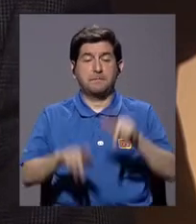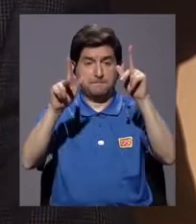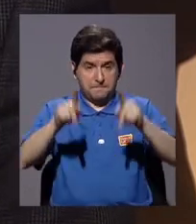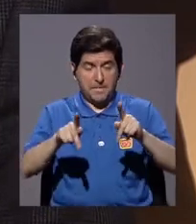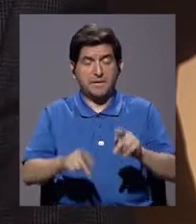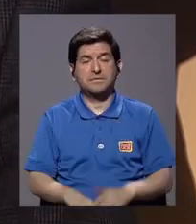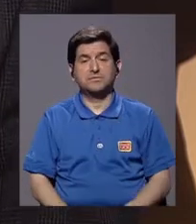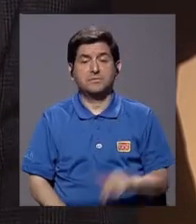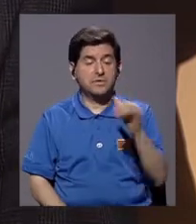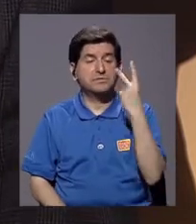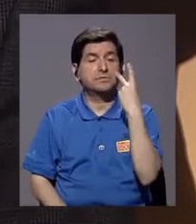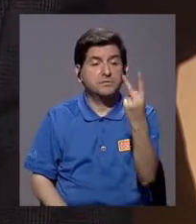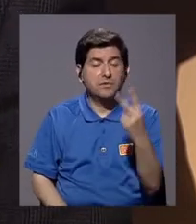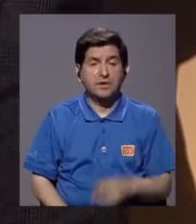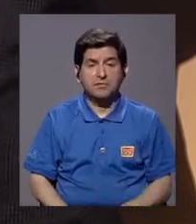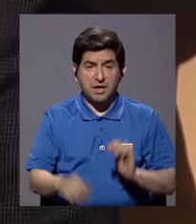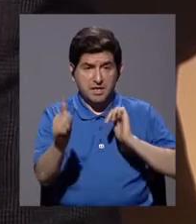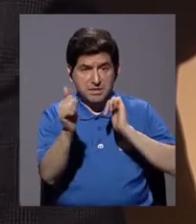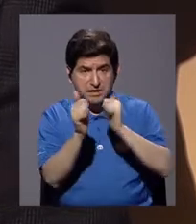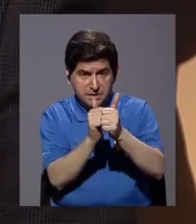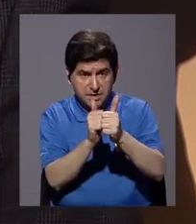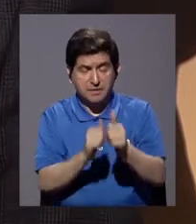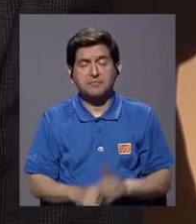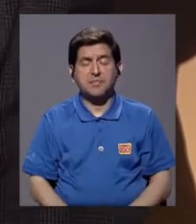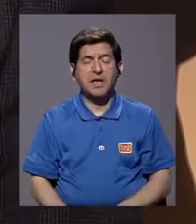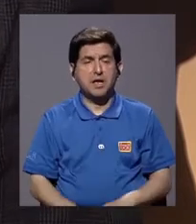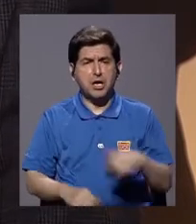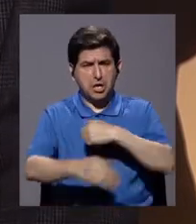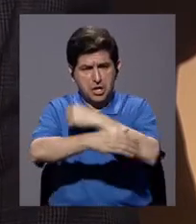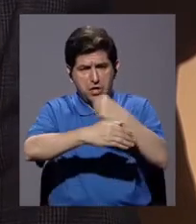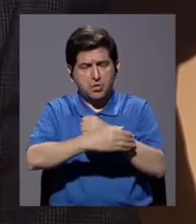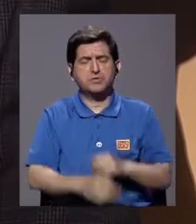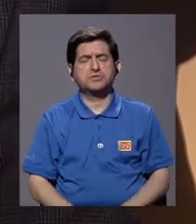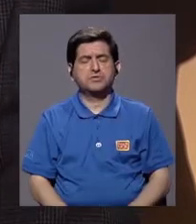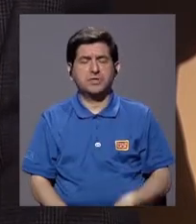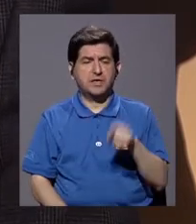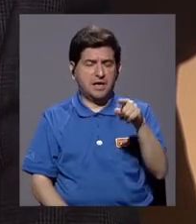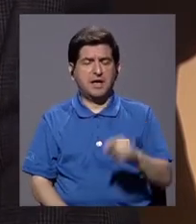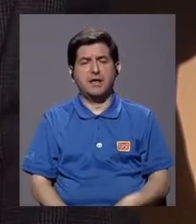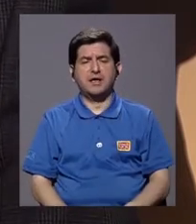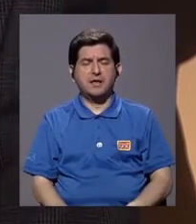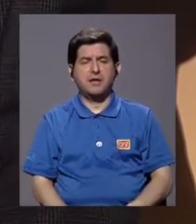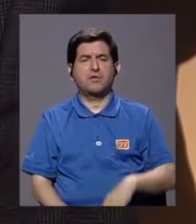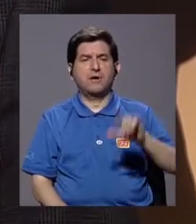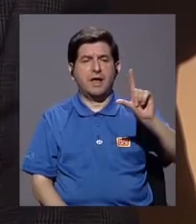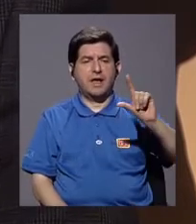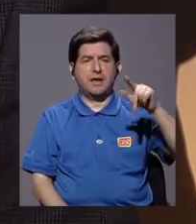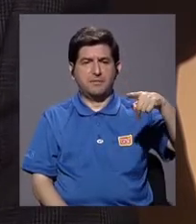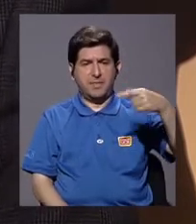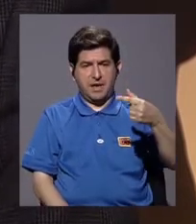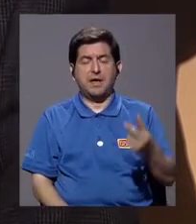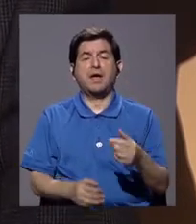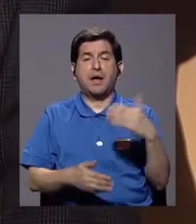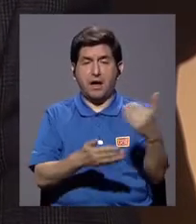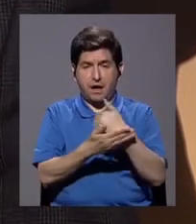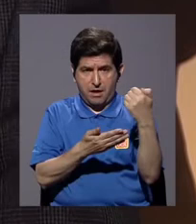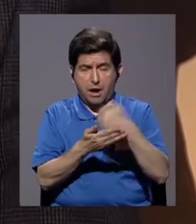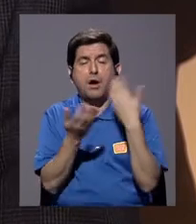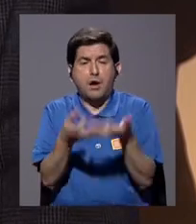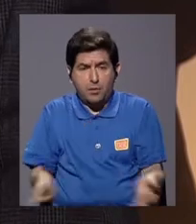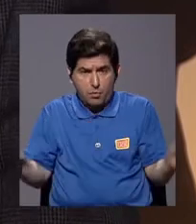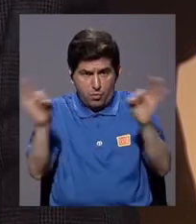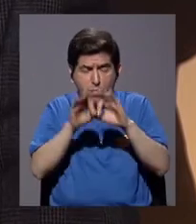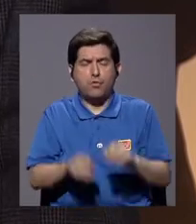gente también ve que si se pasa a cocinar con gas licuado de petróleo, tiene un ahorro importante. Entonces,